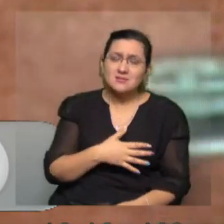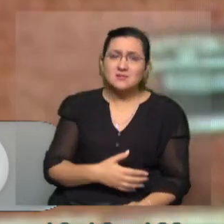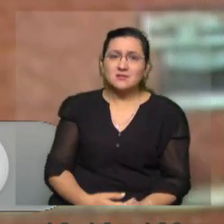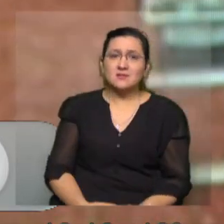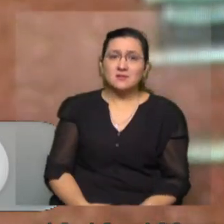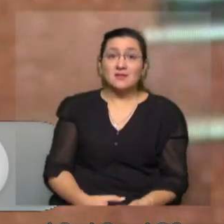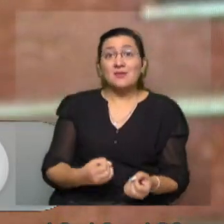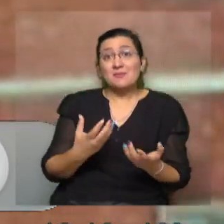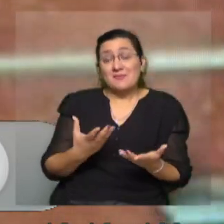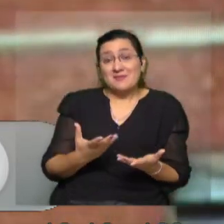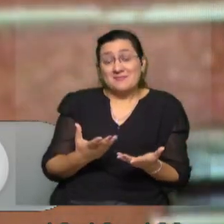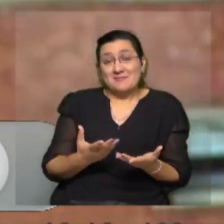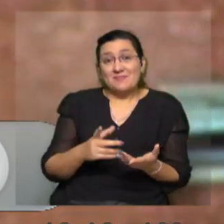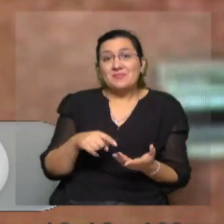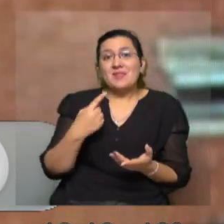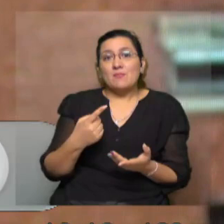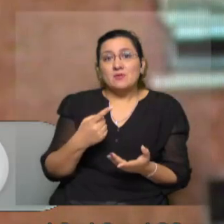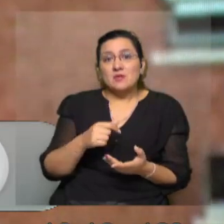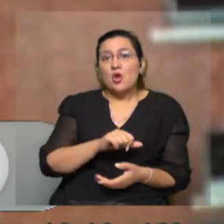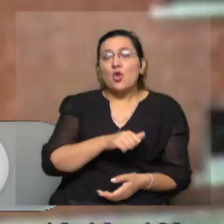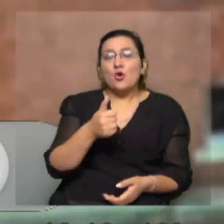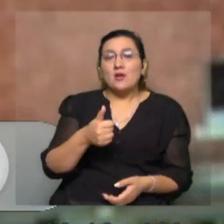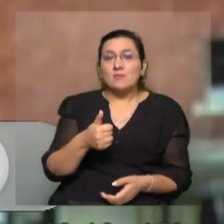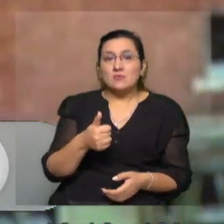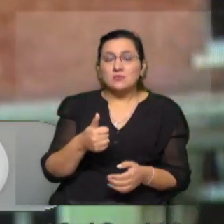Y bueno, y así fue, y después, bueno, conseguimos